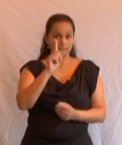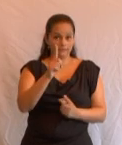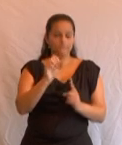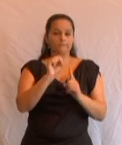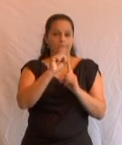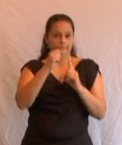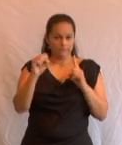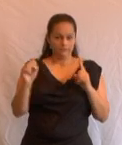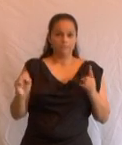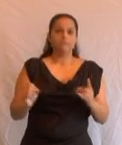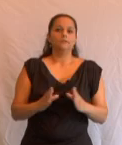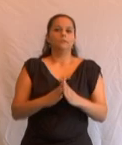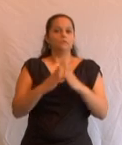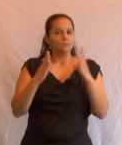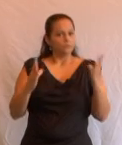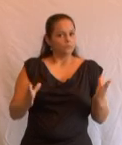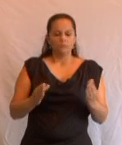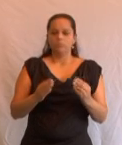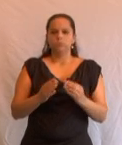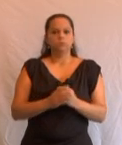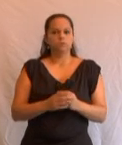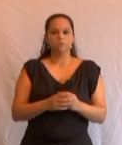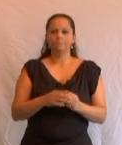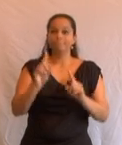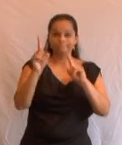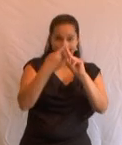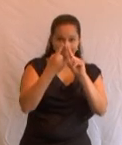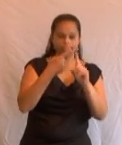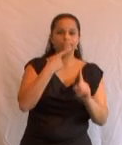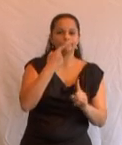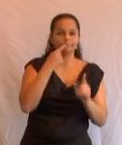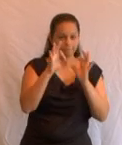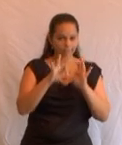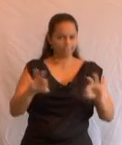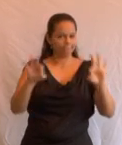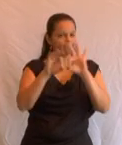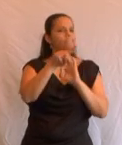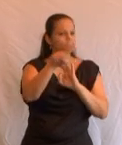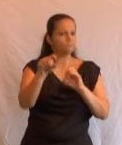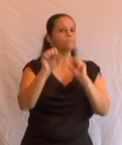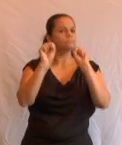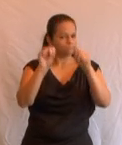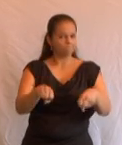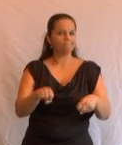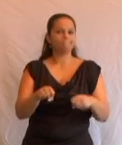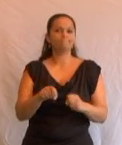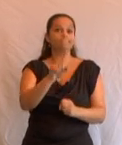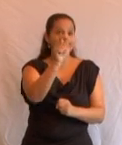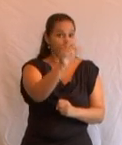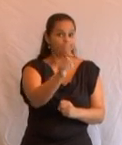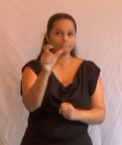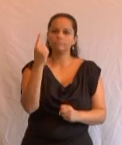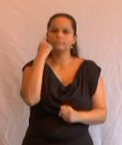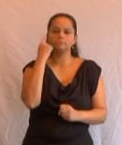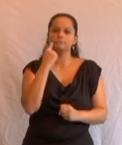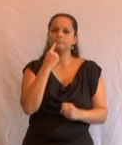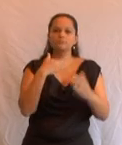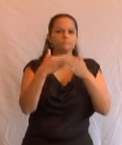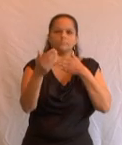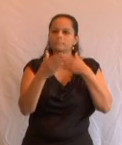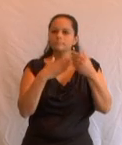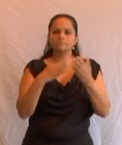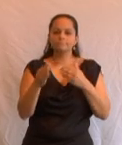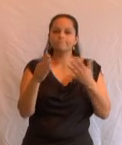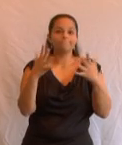Es una situación. De primero, decirles que ustedes pueden. Que ser